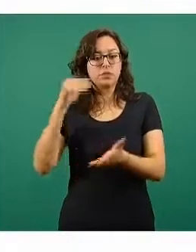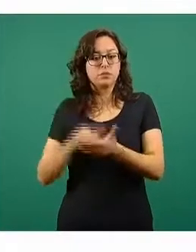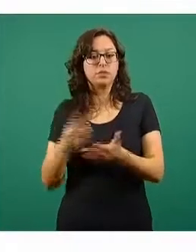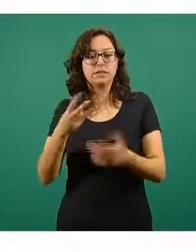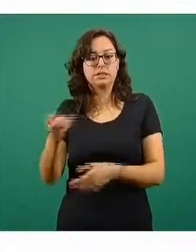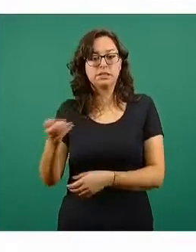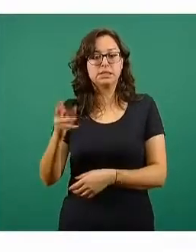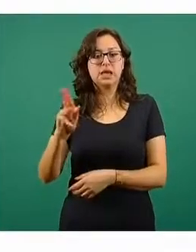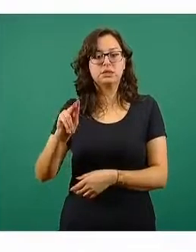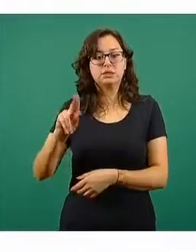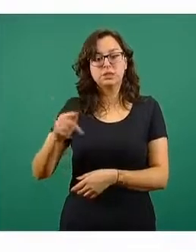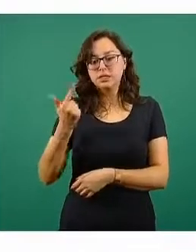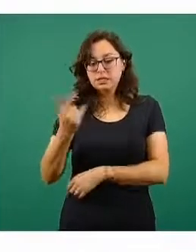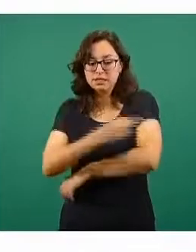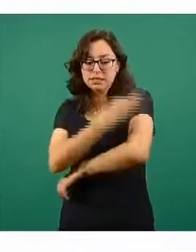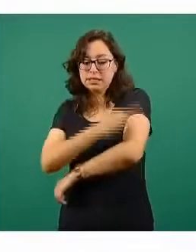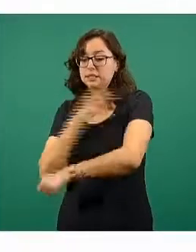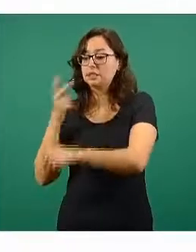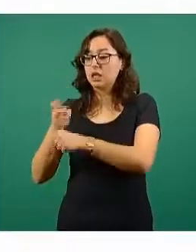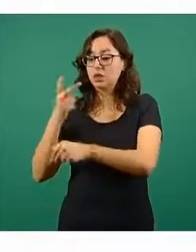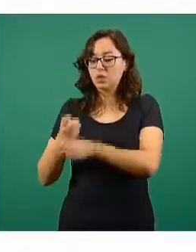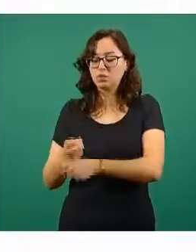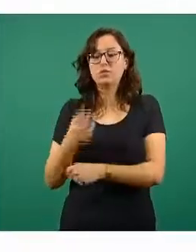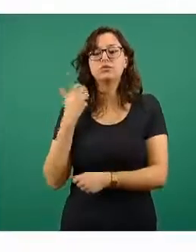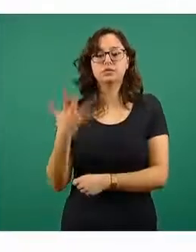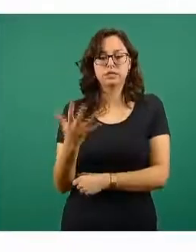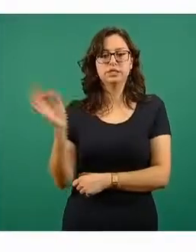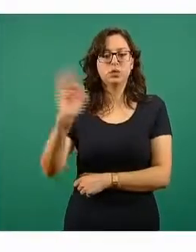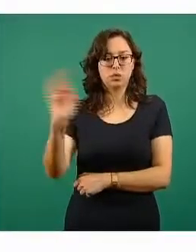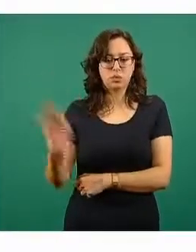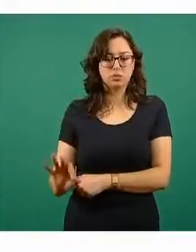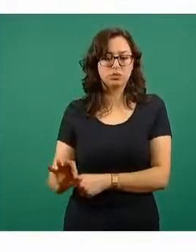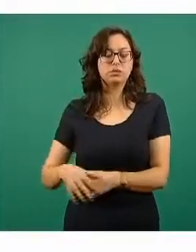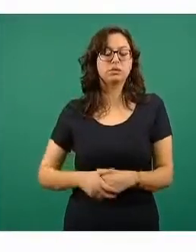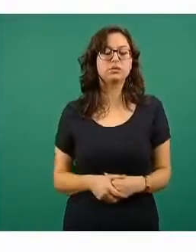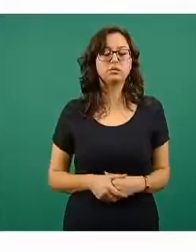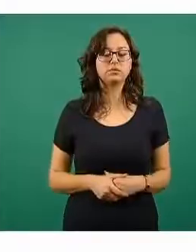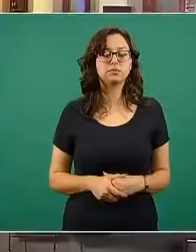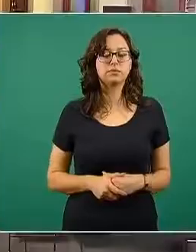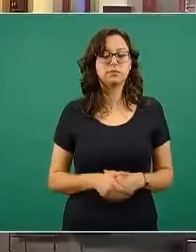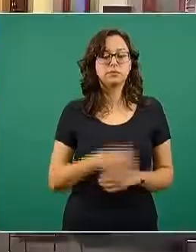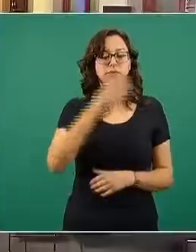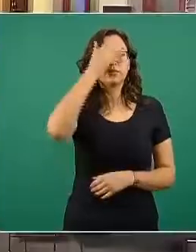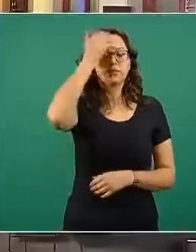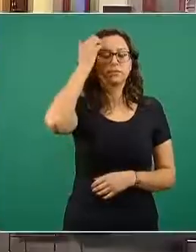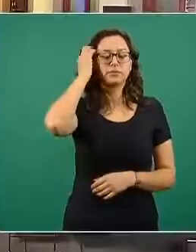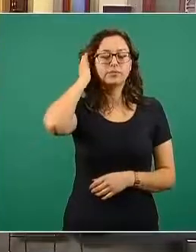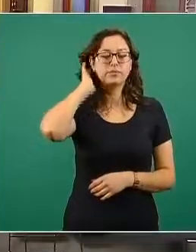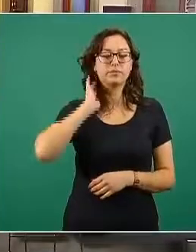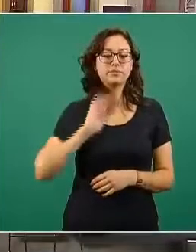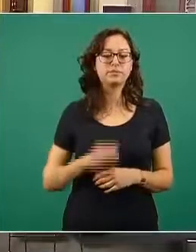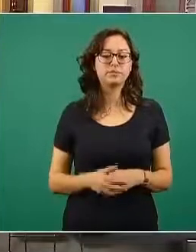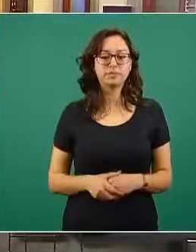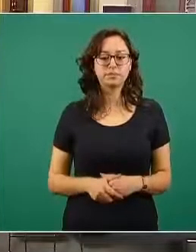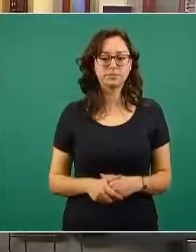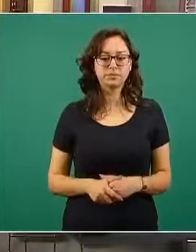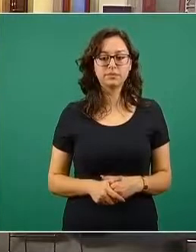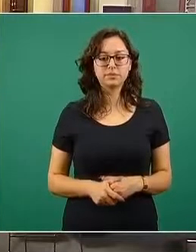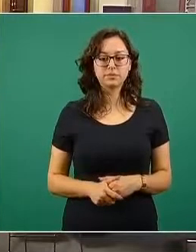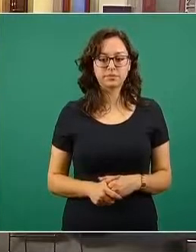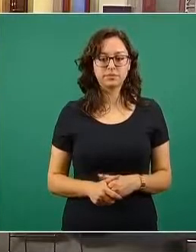representan el 5% de los esquemas administrados. La siguiente, por favor.